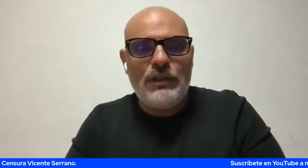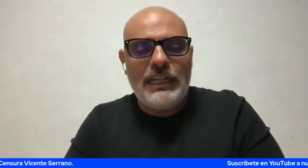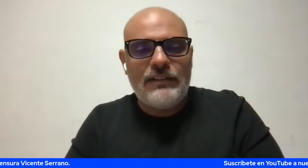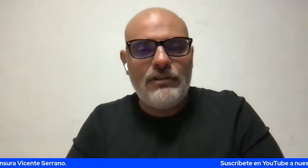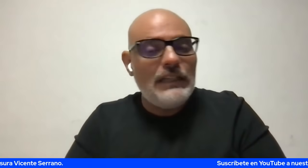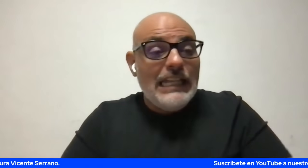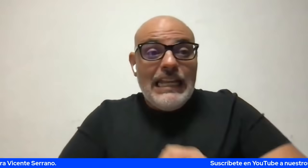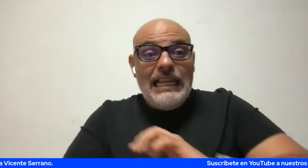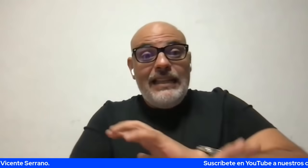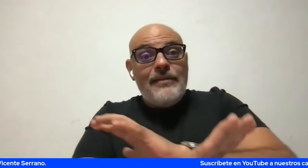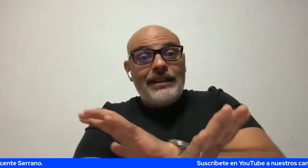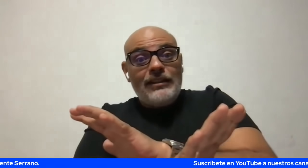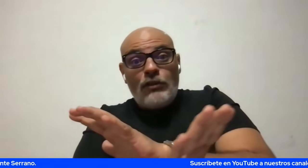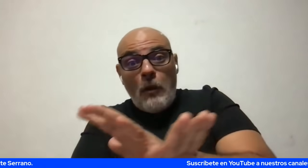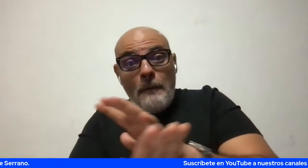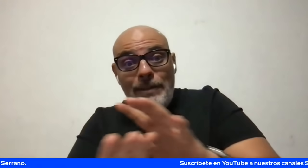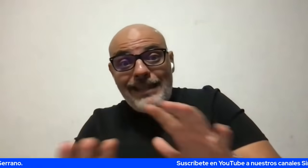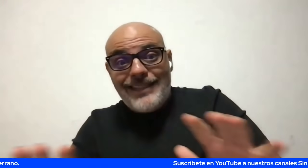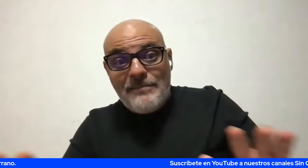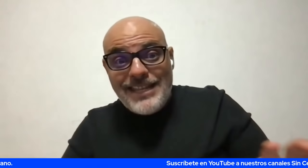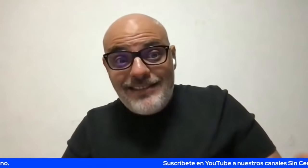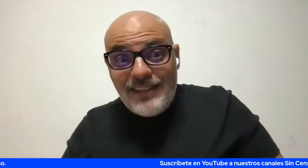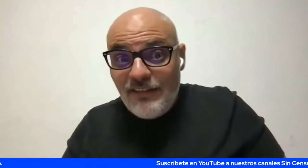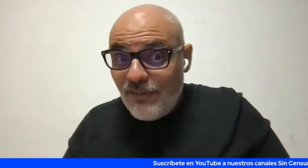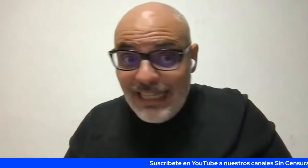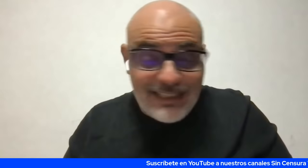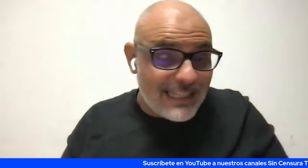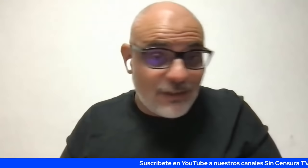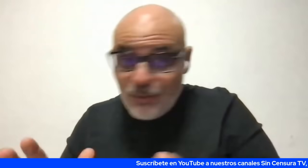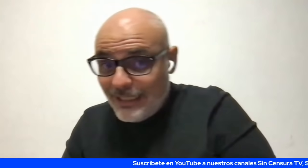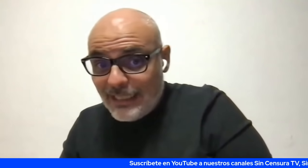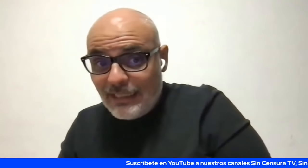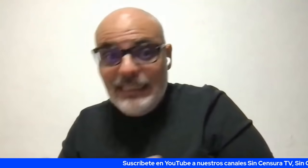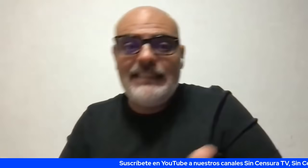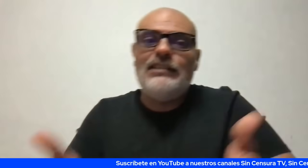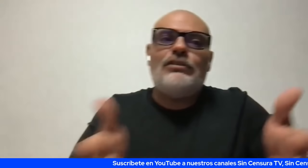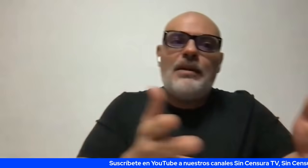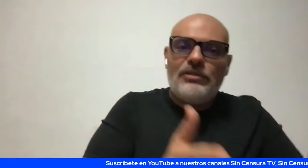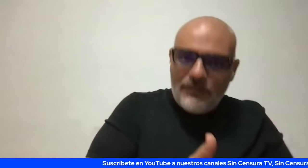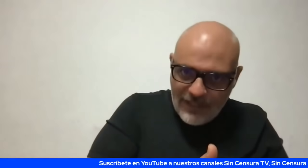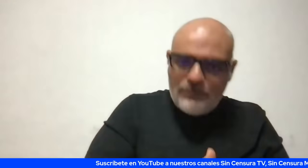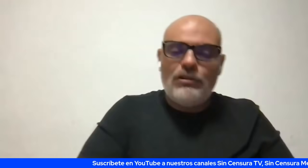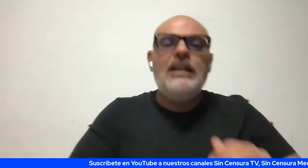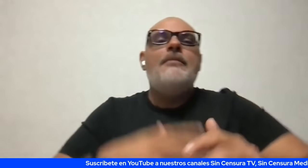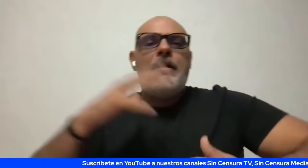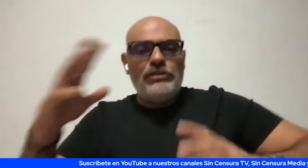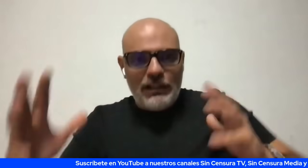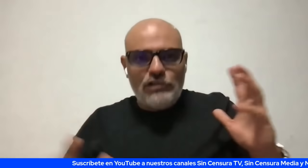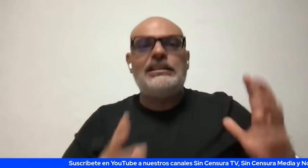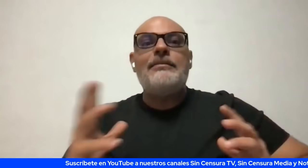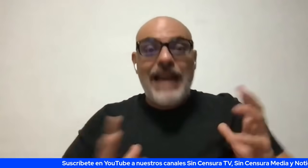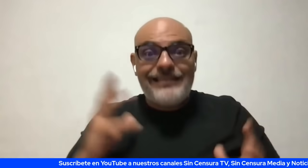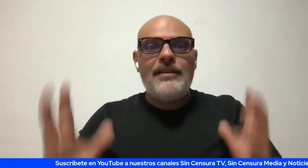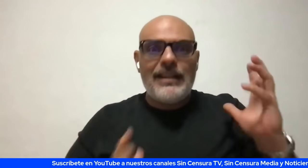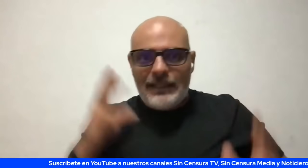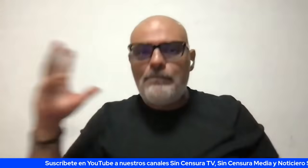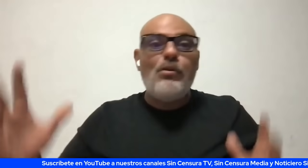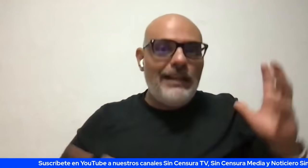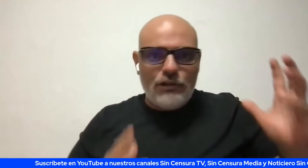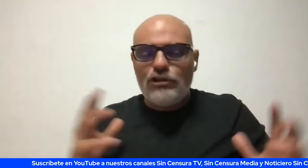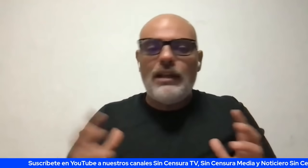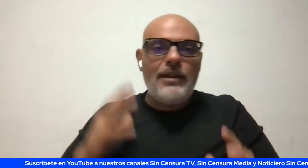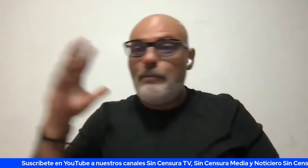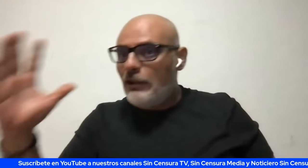medios de comunicación, el debate es completamente diferente a Twitter. Y si nos vamos a Facebook, vamos a encontrar más